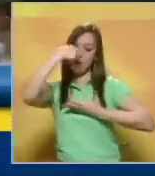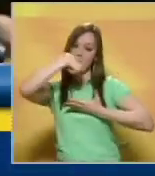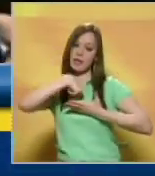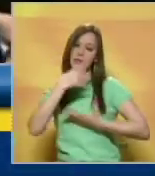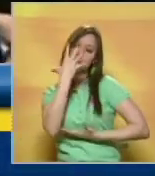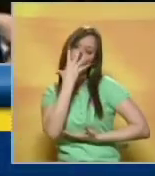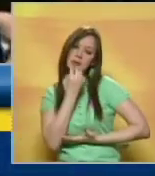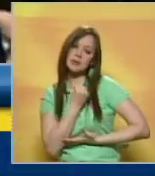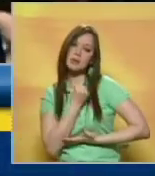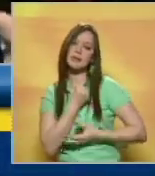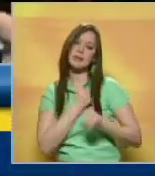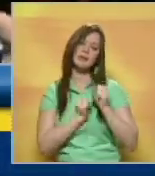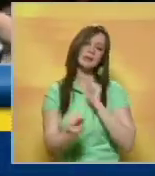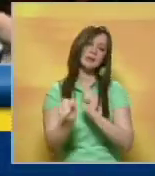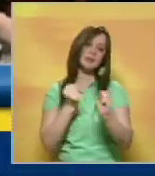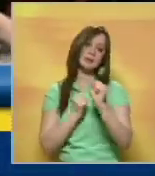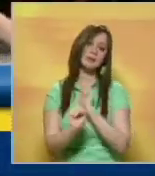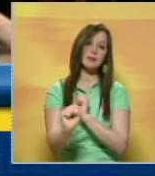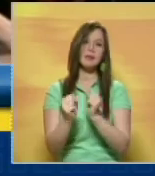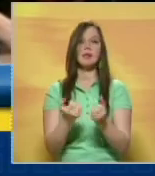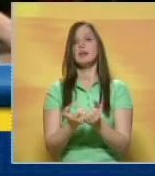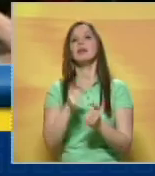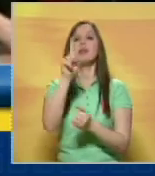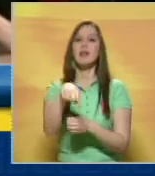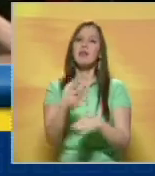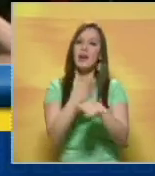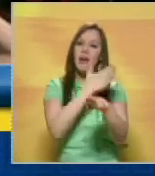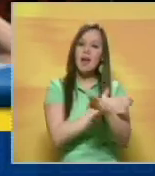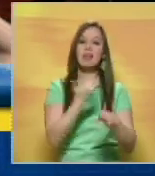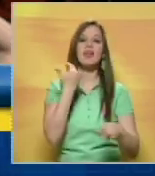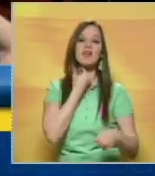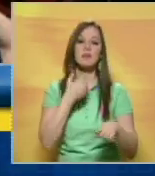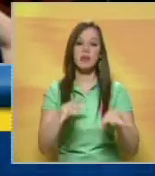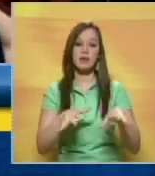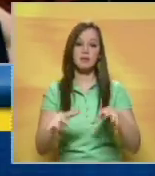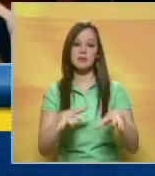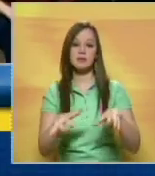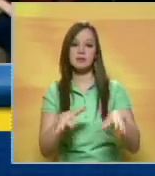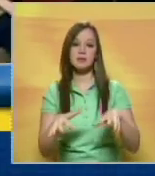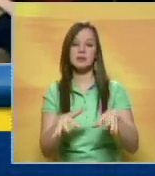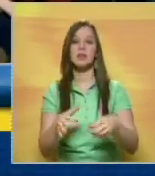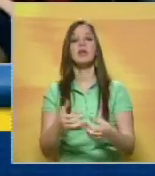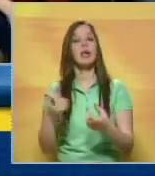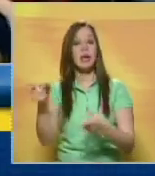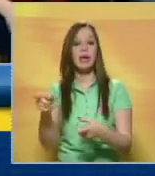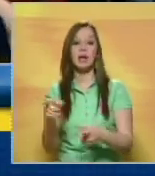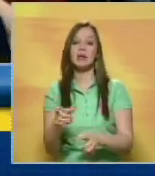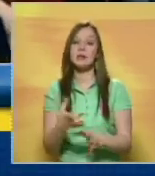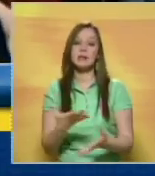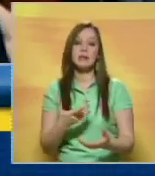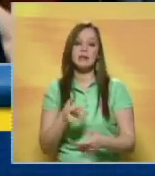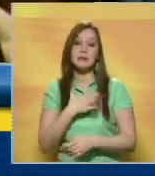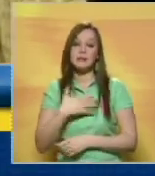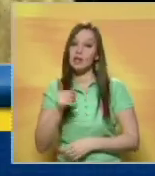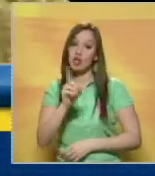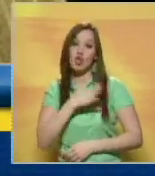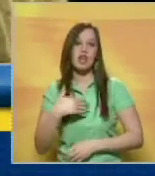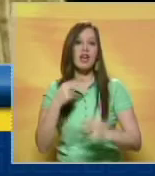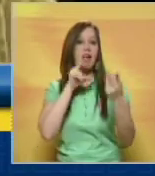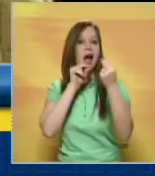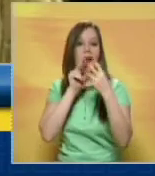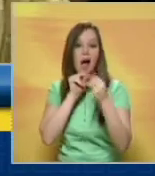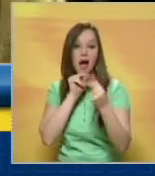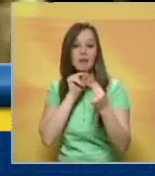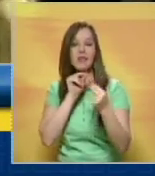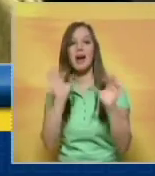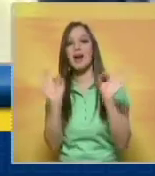depresión, ansiedad y también las etapas tempranas de la enfermedad de Parkinson, la cual aún no estaba listo para compartir públicamente. Es